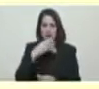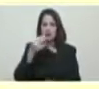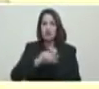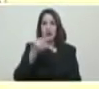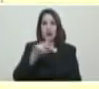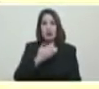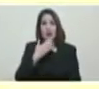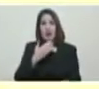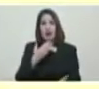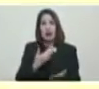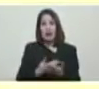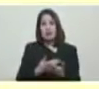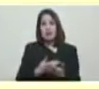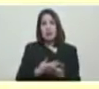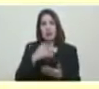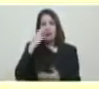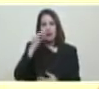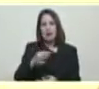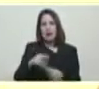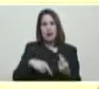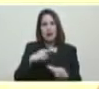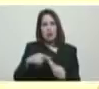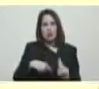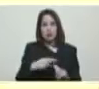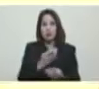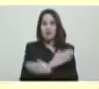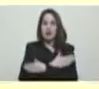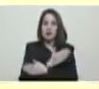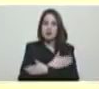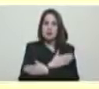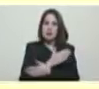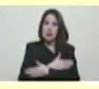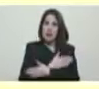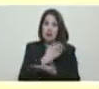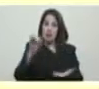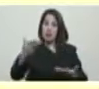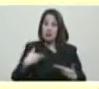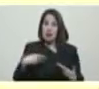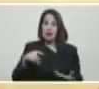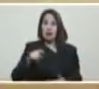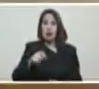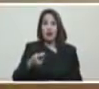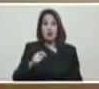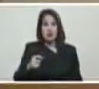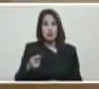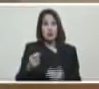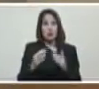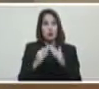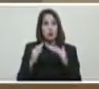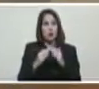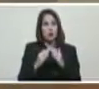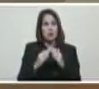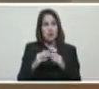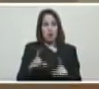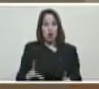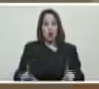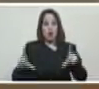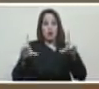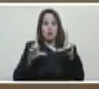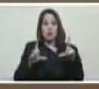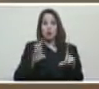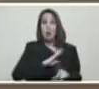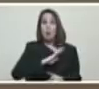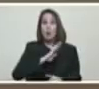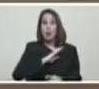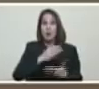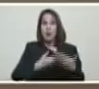creamos en esta Revolución Felicidades además de la entrega de las llaves estamos entregando el título de propiedad